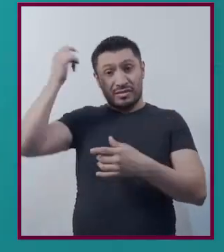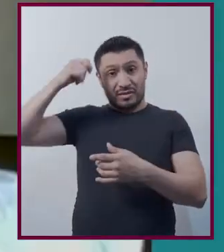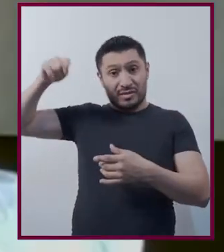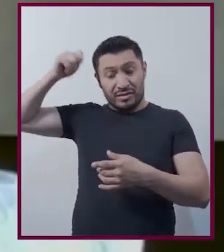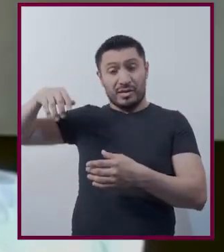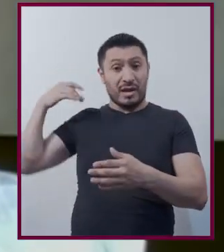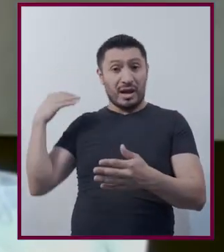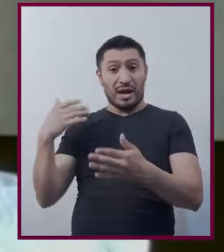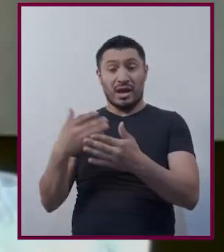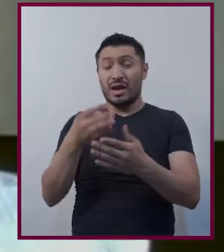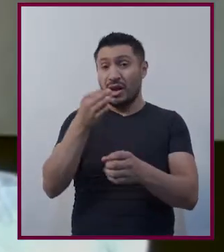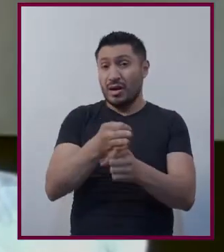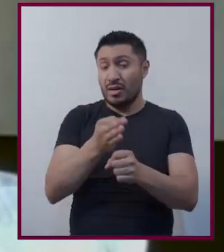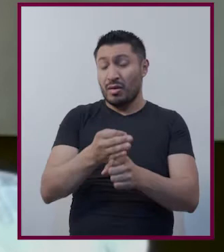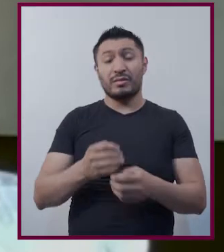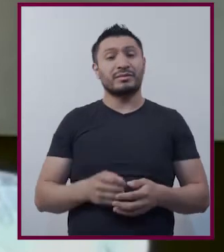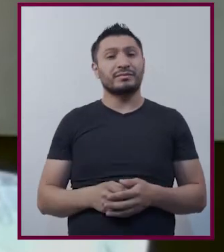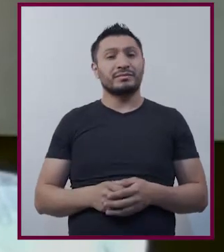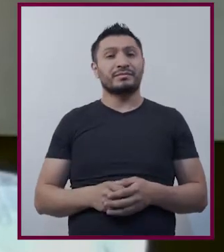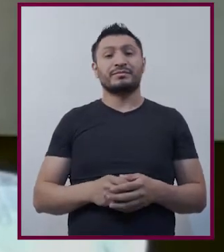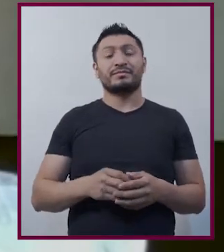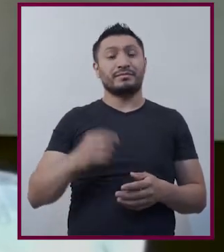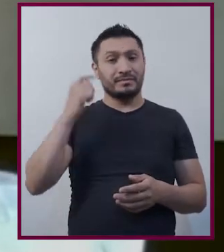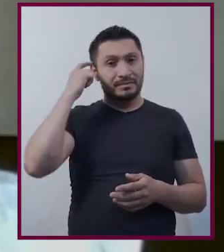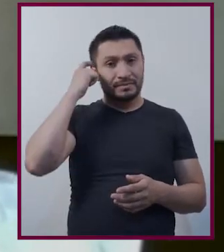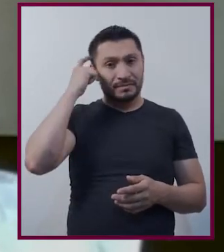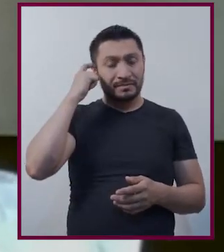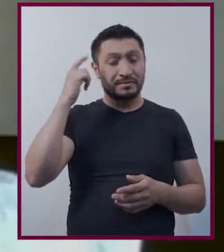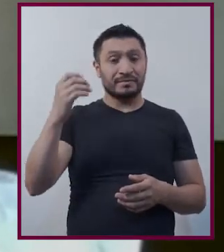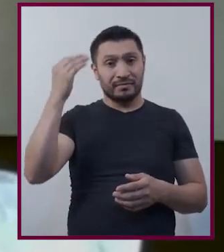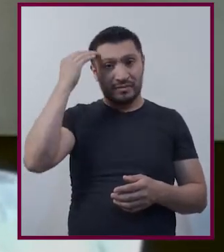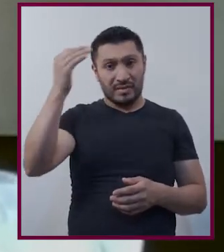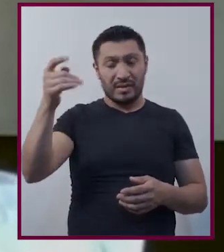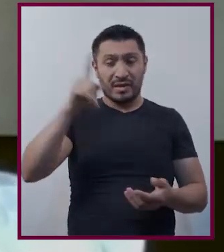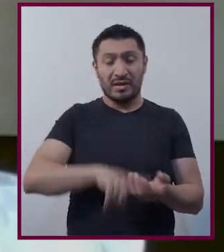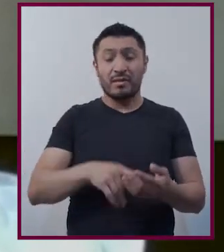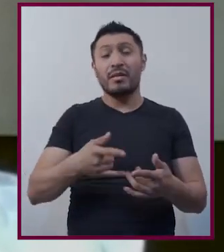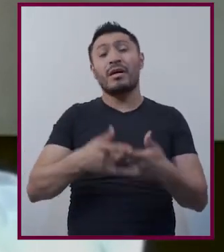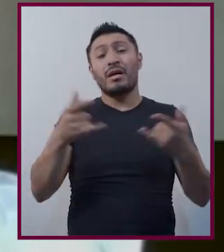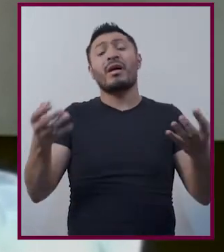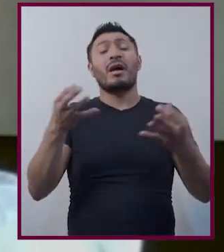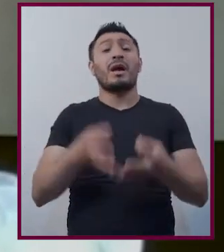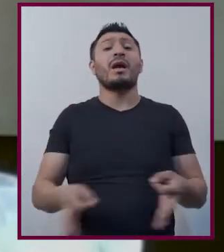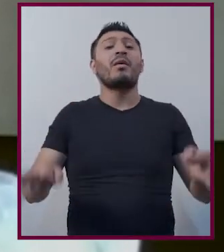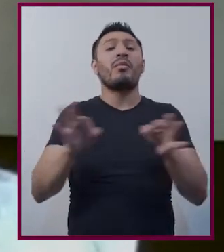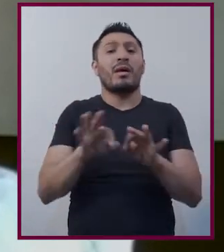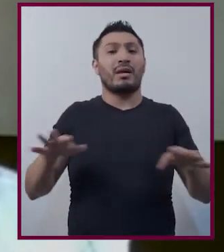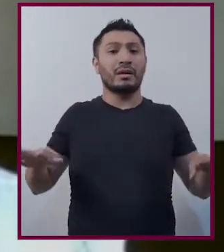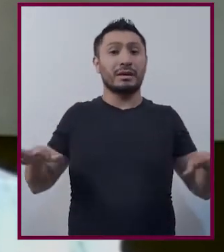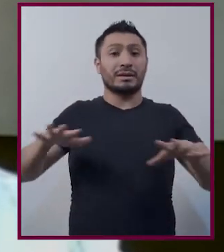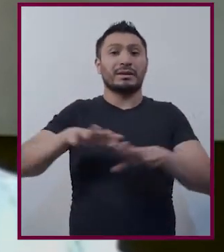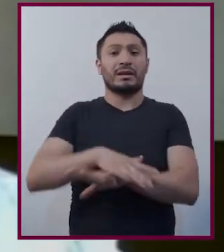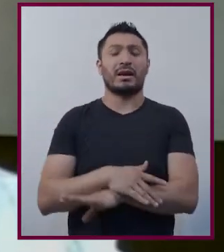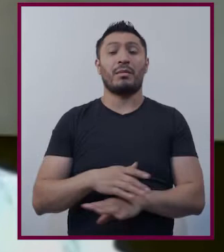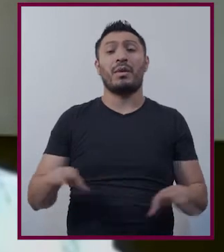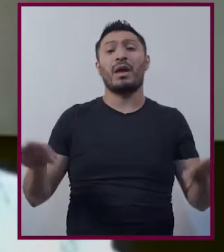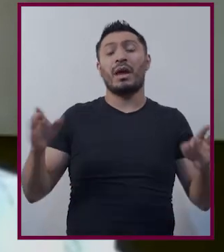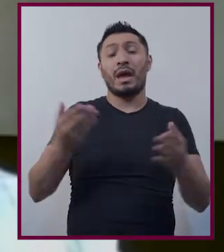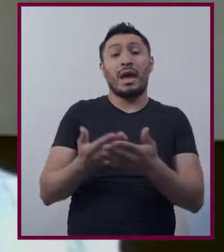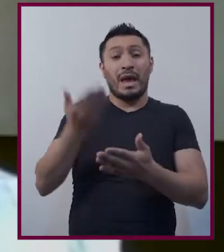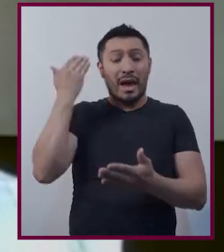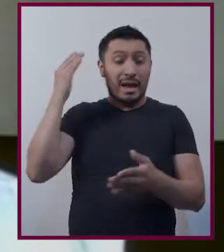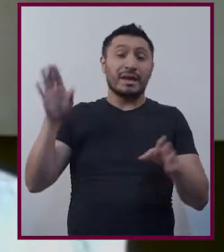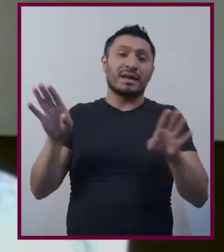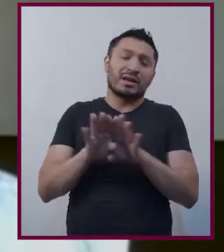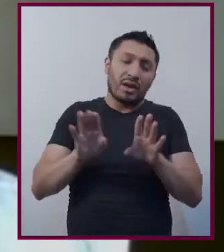hoy? Responde a un momento histórico muy importante, una transición de cómo era el mundo